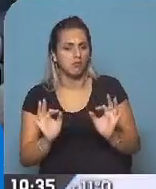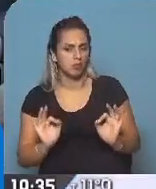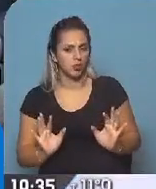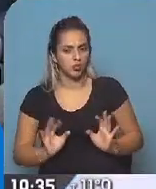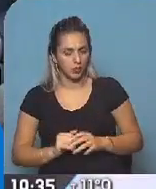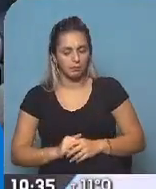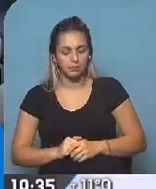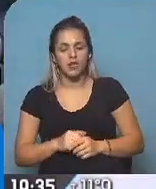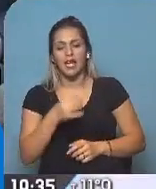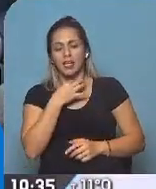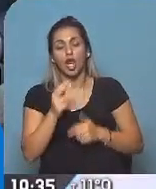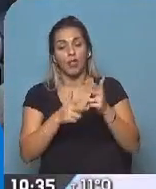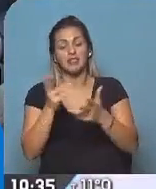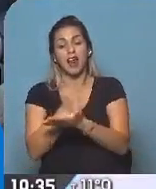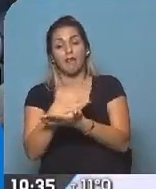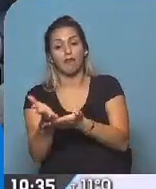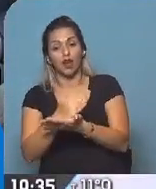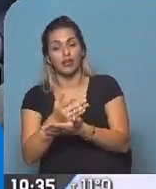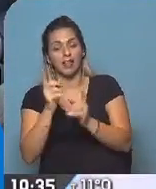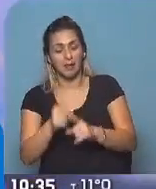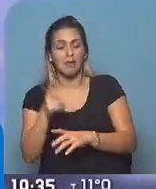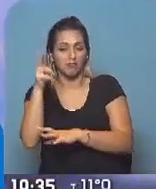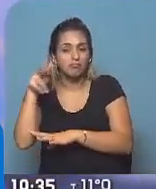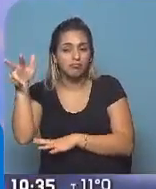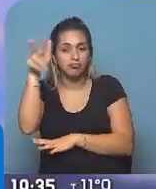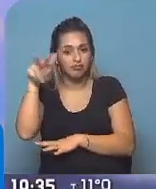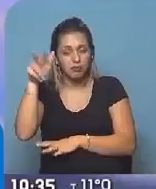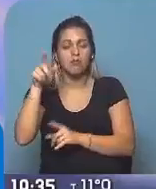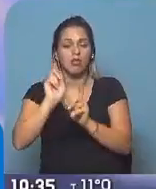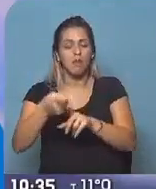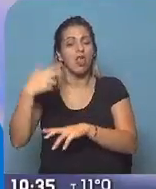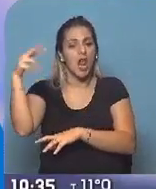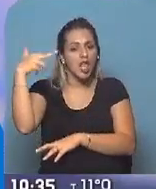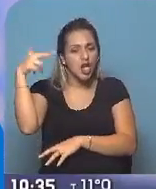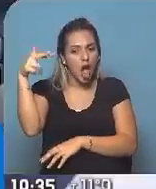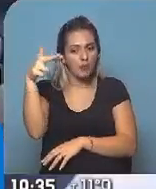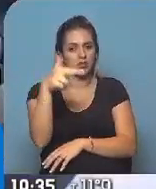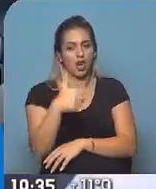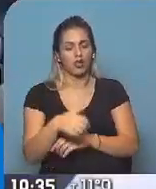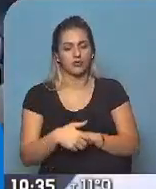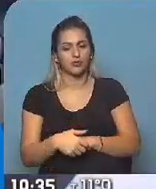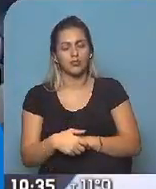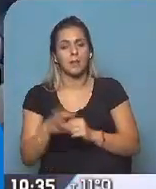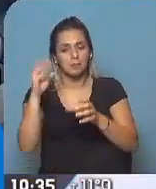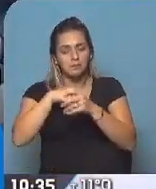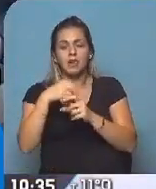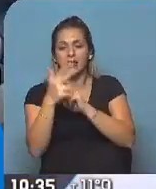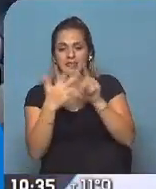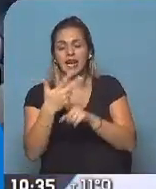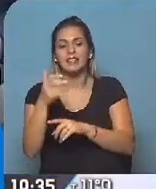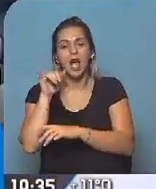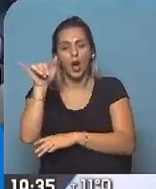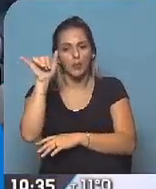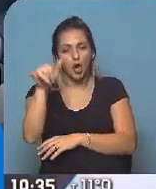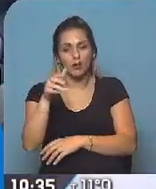Quiero decirle que a la frontera también van a ir drones, van a ir helicópteros, se van a incorporar 3 aviones Pampas que van a salir en